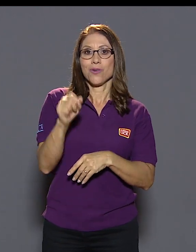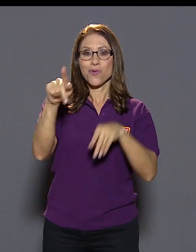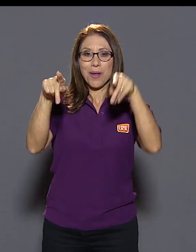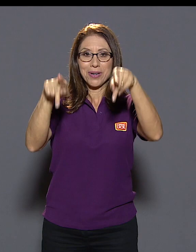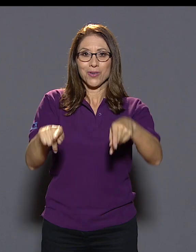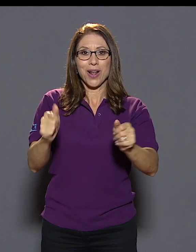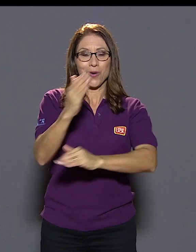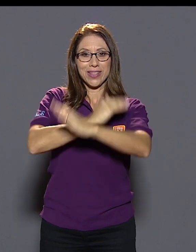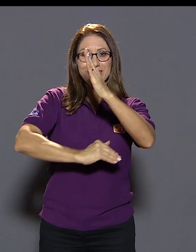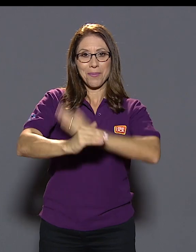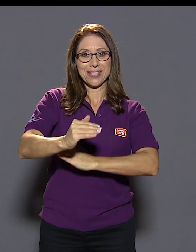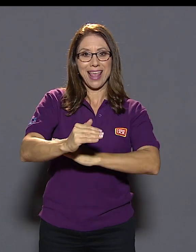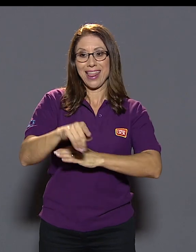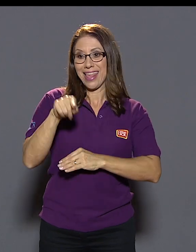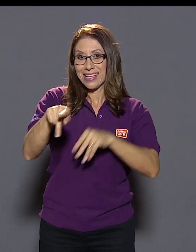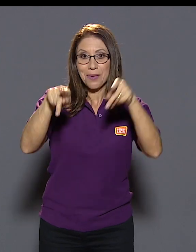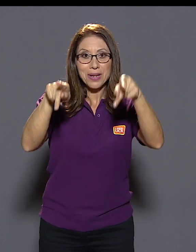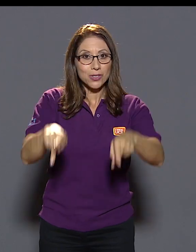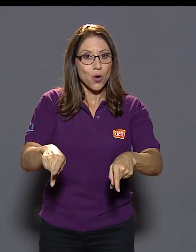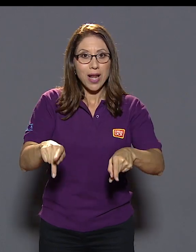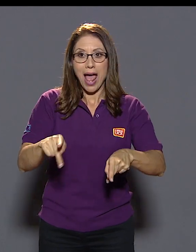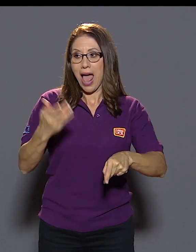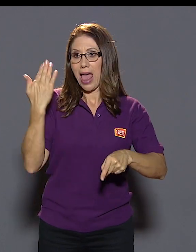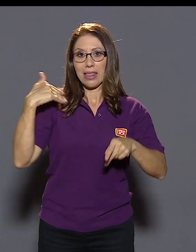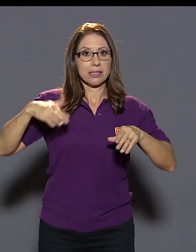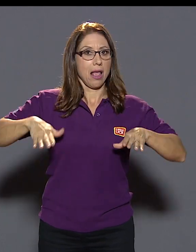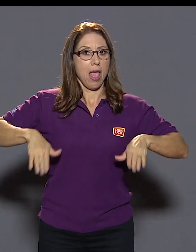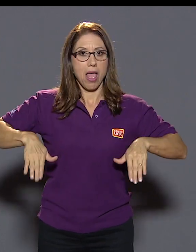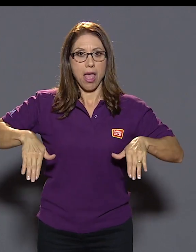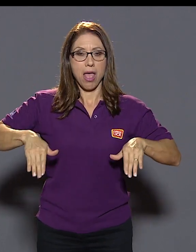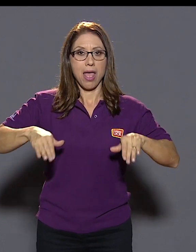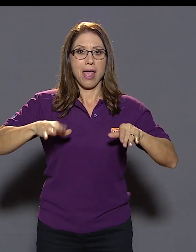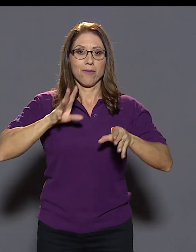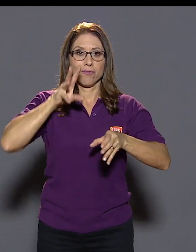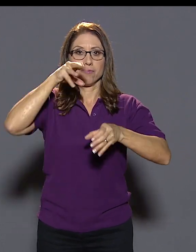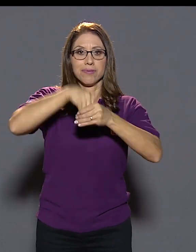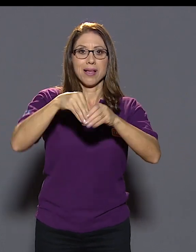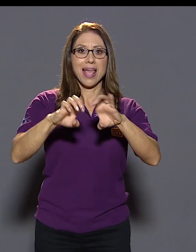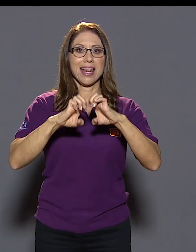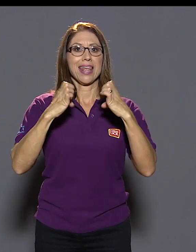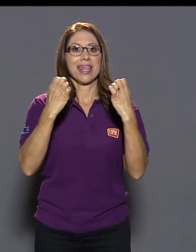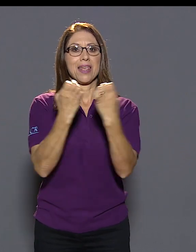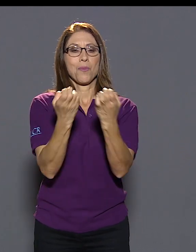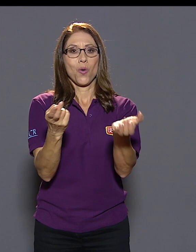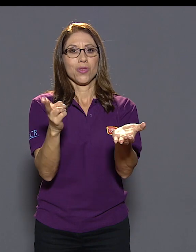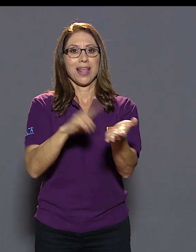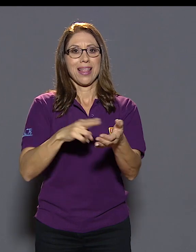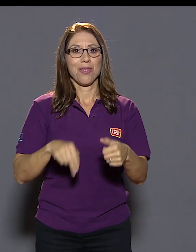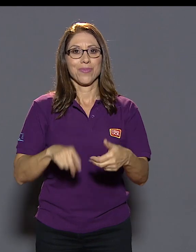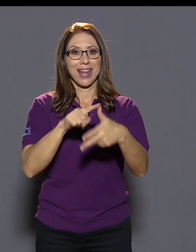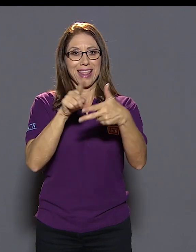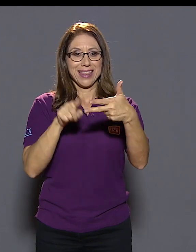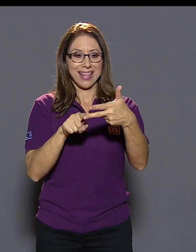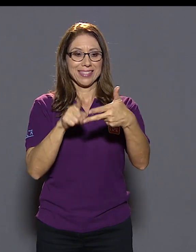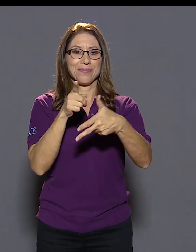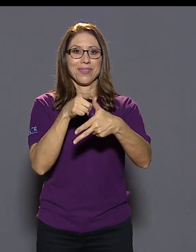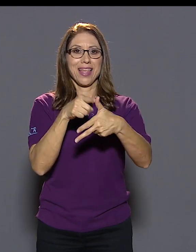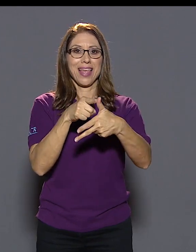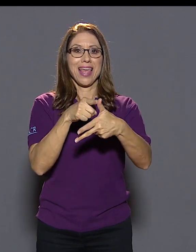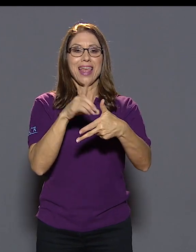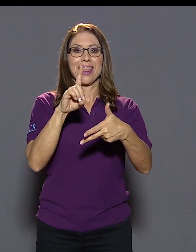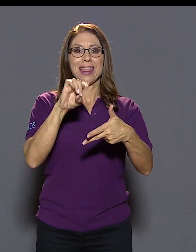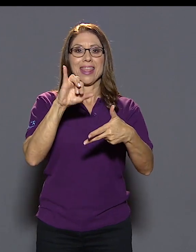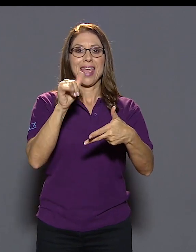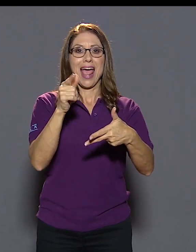con discapacidad que no formaba parte del equipo contratado, ¿verdad? Eran 3 personas, el diagramador,